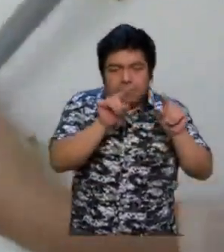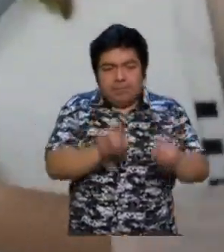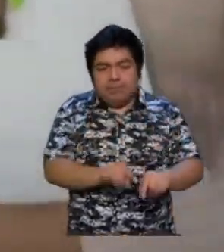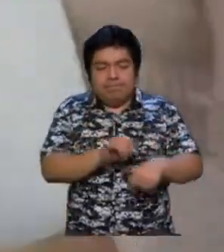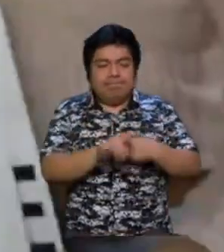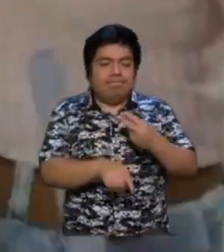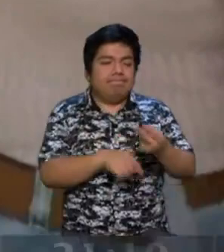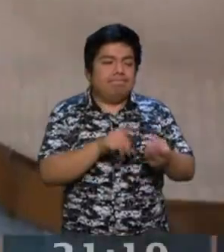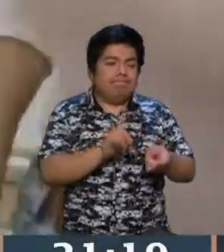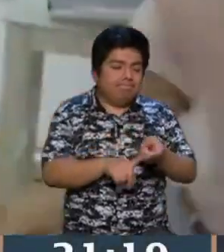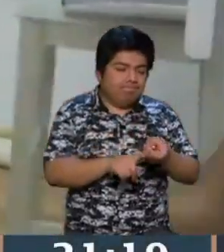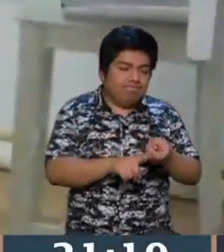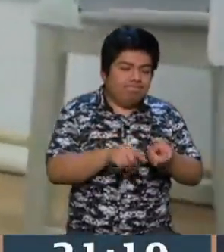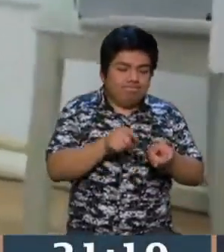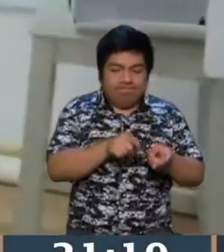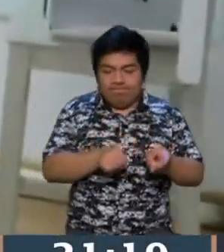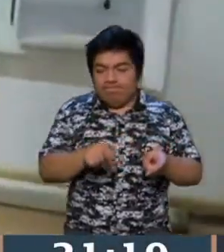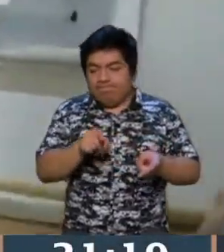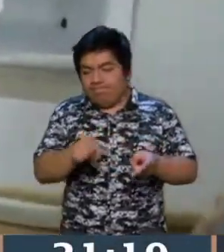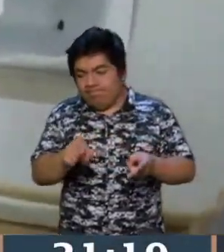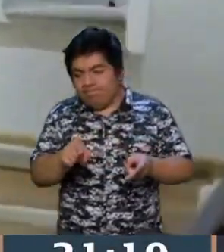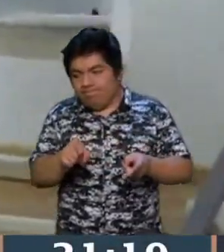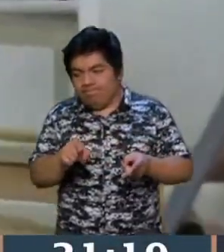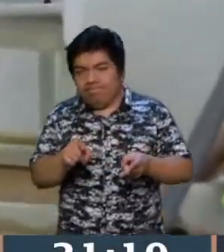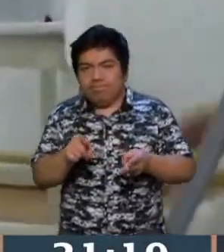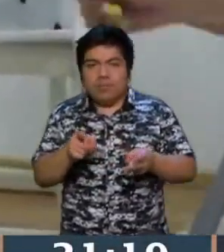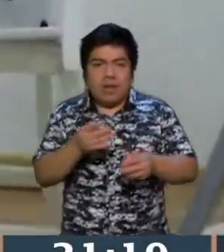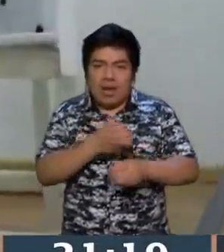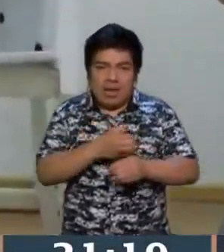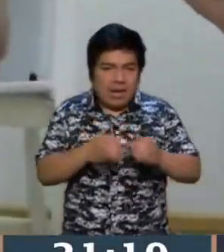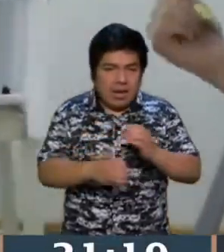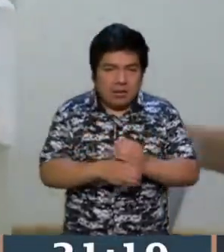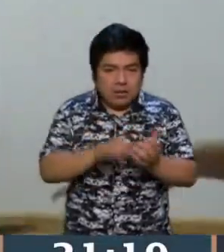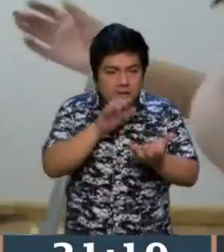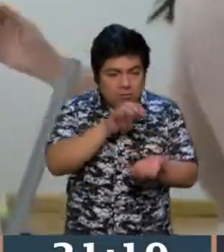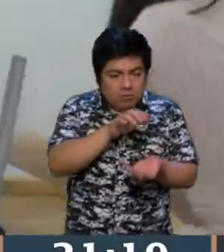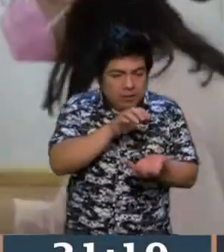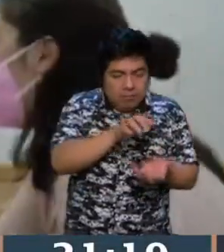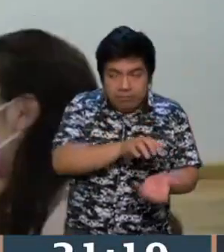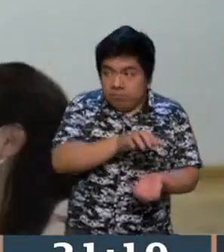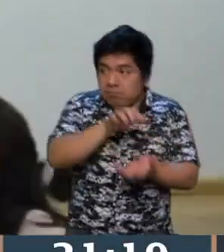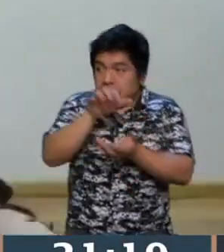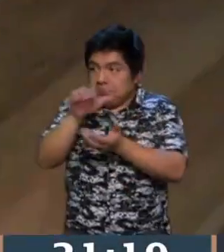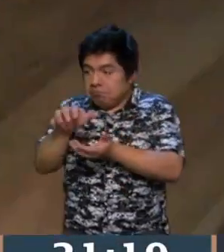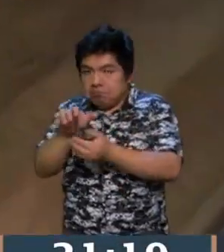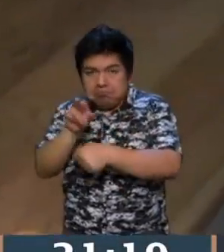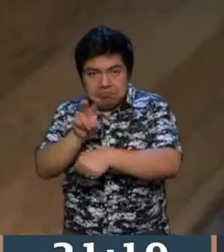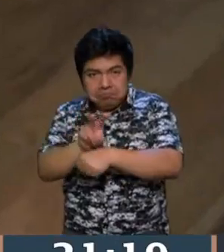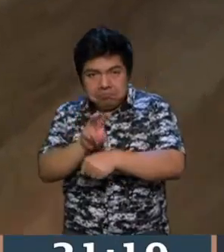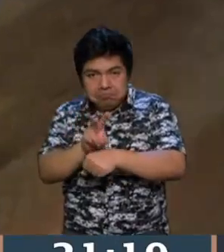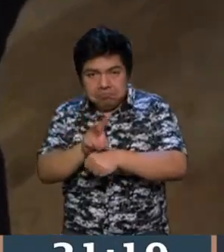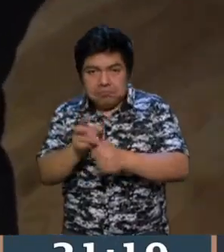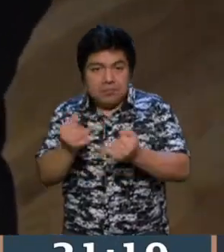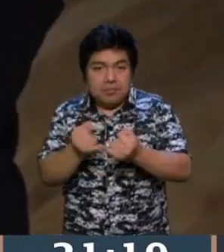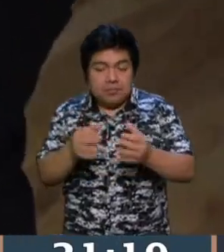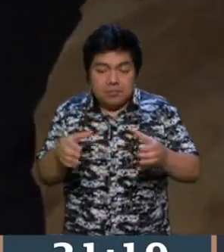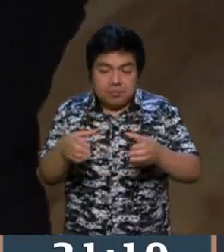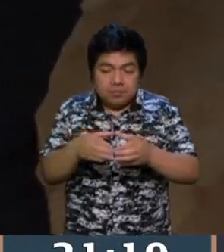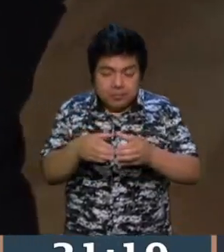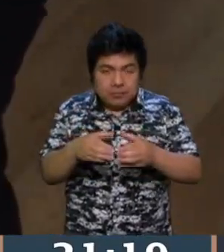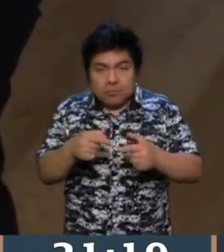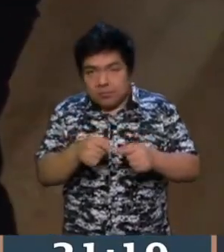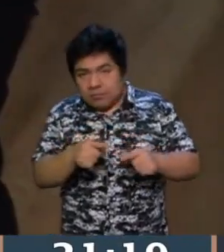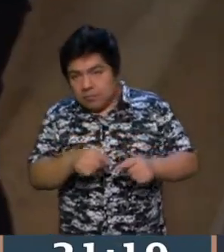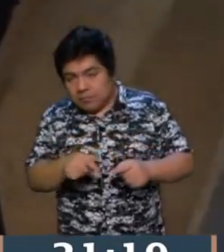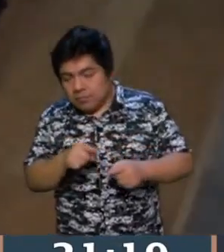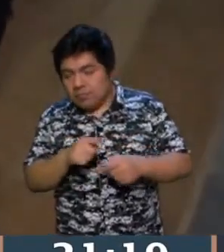casillas, en la transportación de los paquetes electorales, tanto a los comités distritales como a